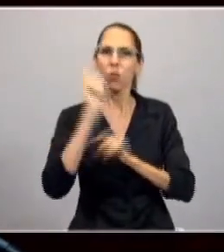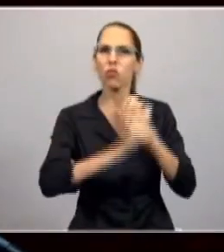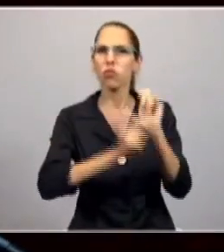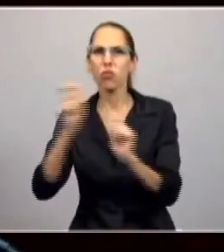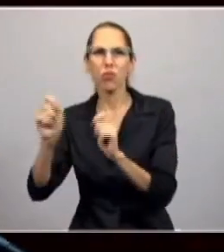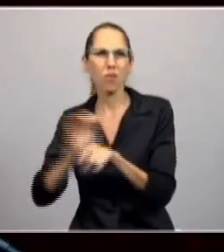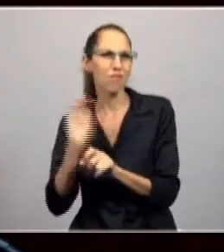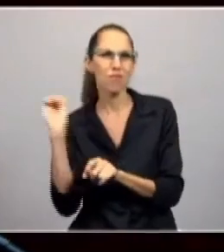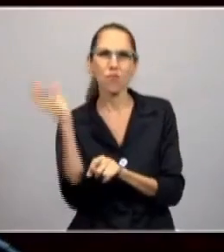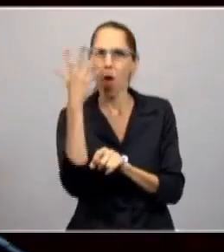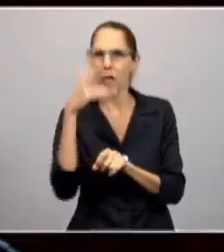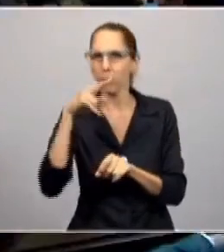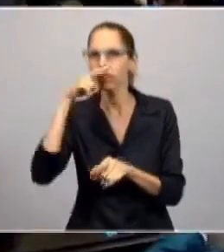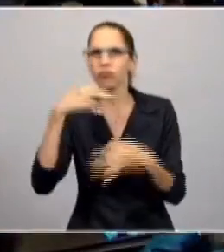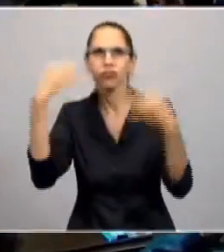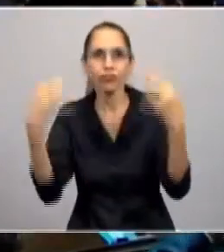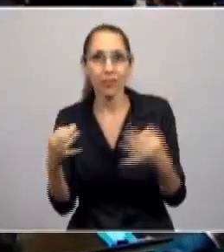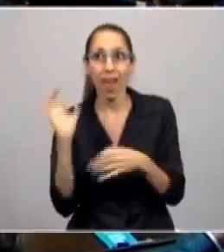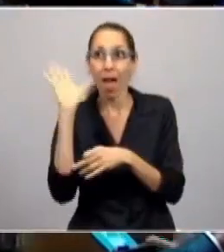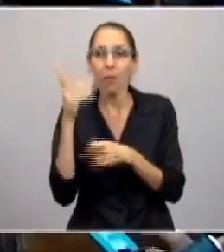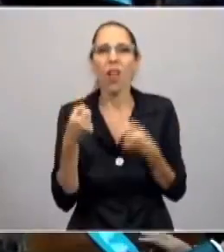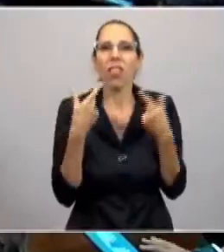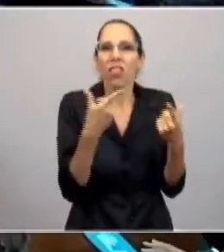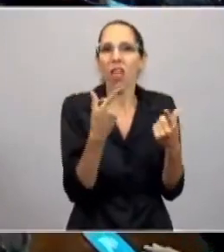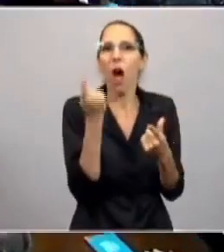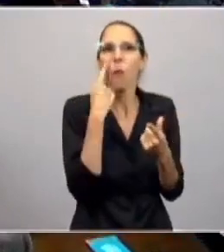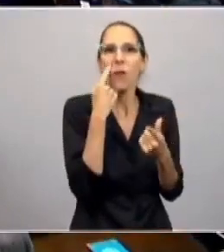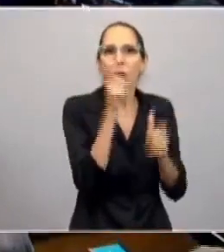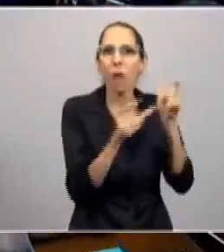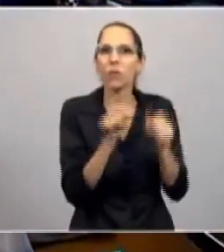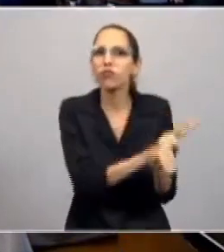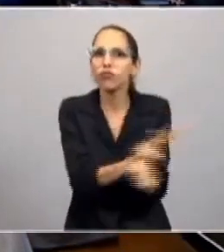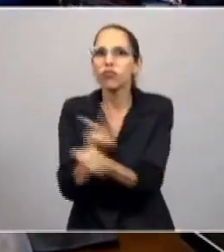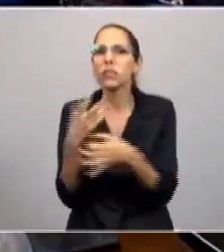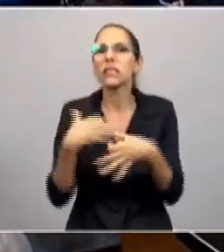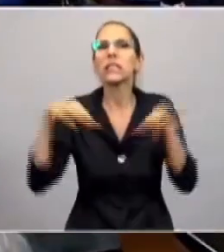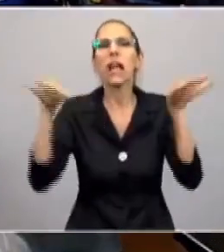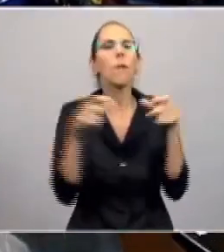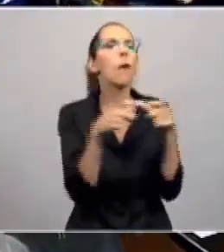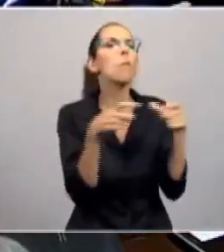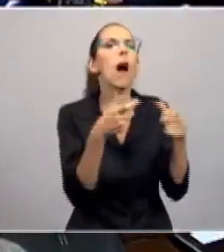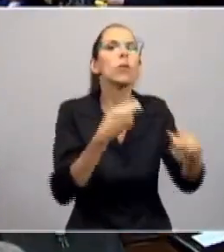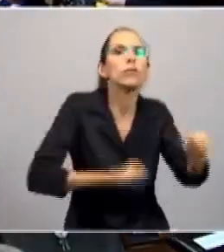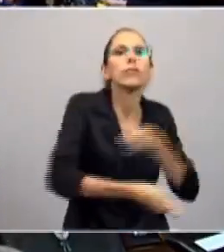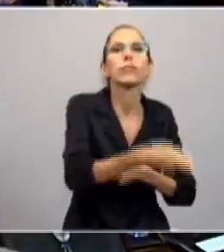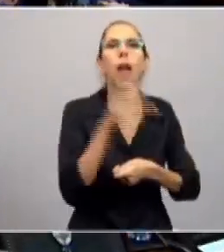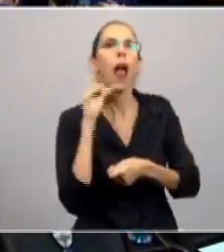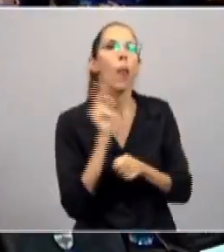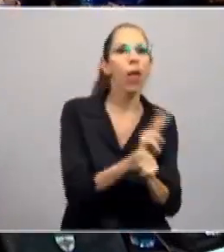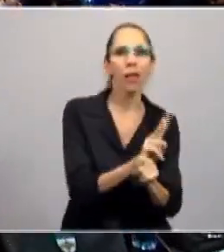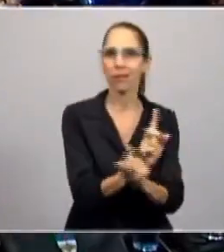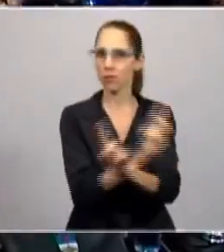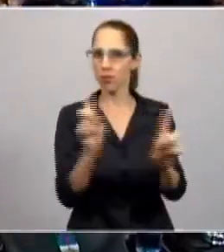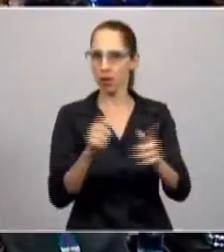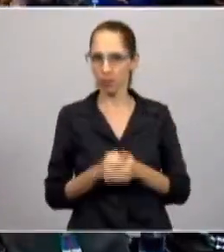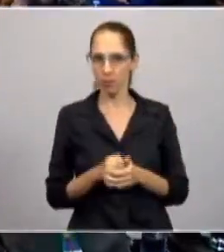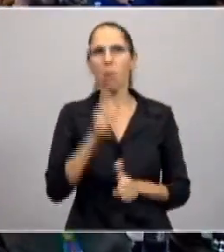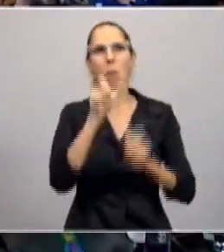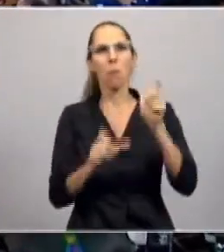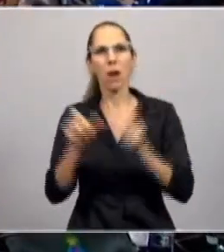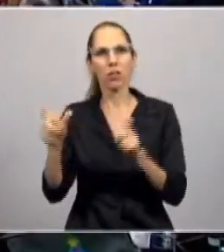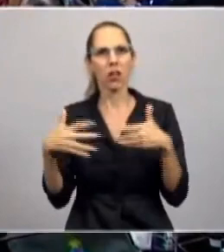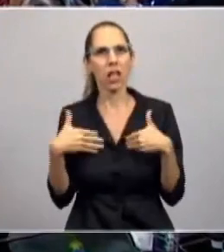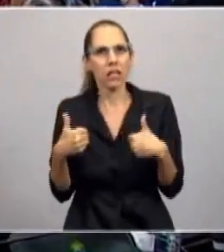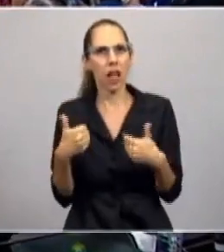salud. Ambulancias que salvan vida sin pedir ningún voucher a cambio. ¿Solo pueden acceder a la salud los que